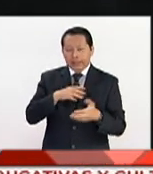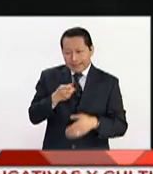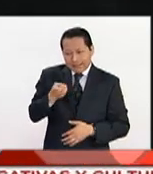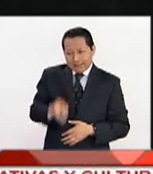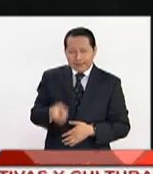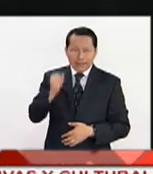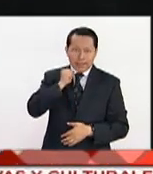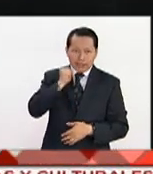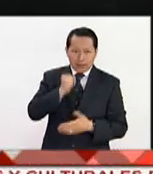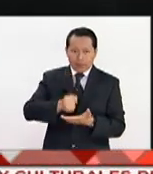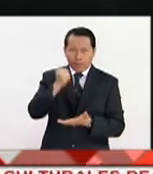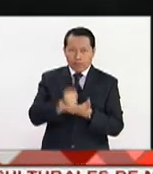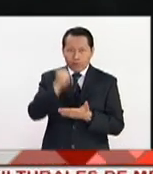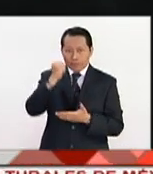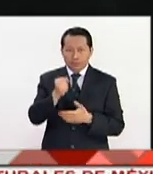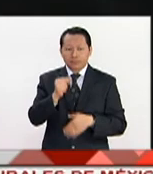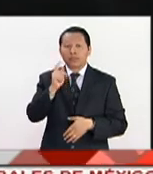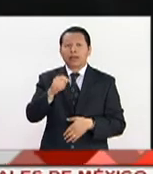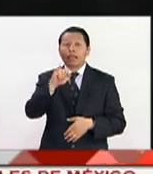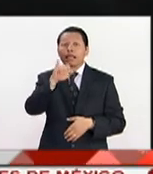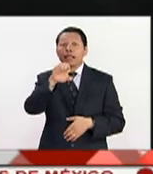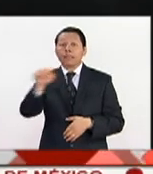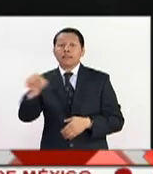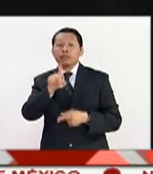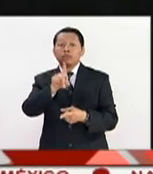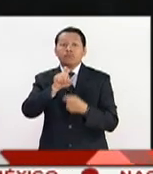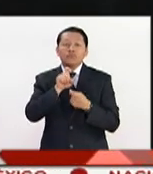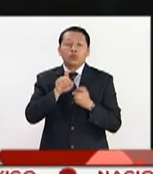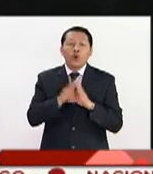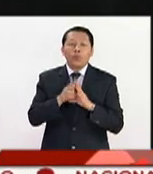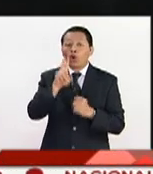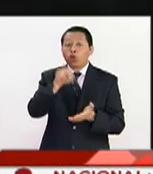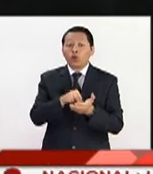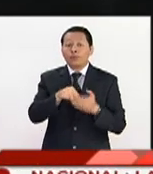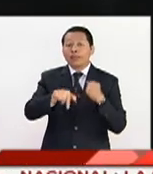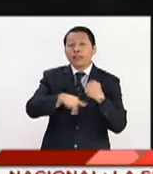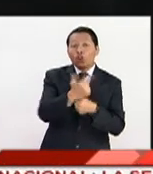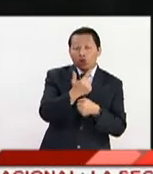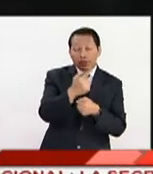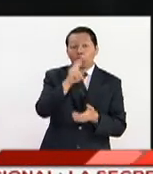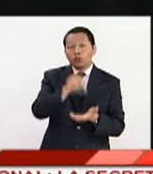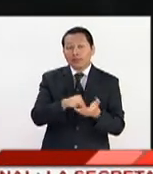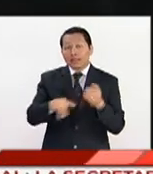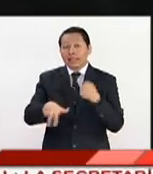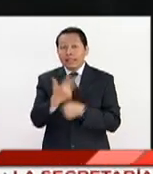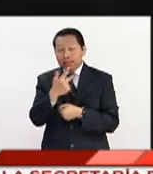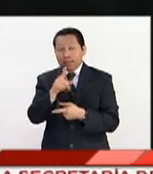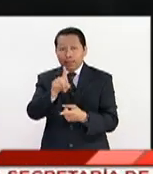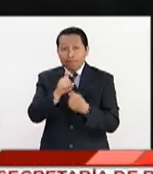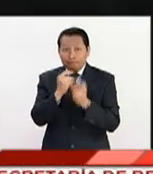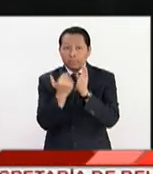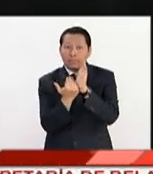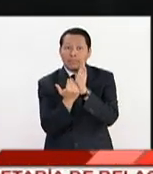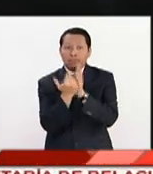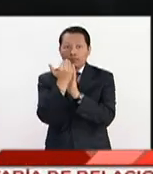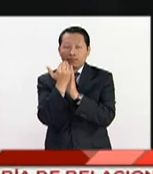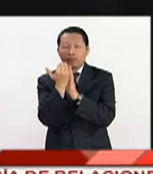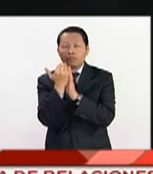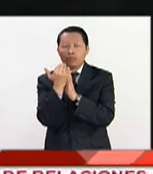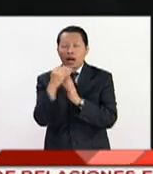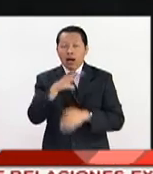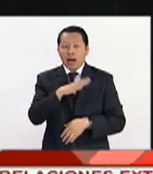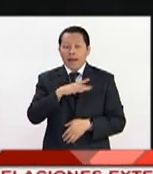Senado. El ingreso del IMSS a partir del 2012-13 se ha incrementado en términos